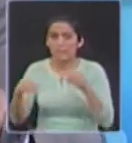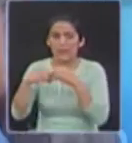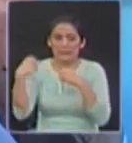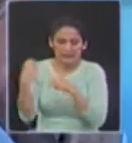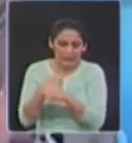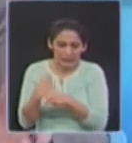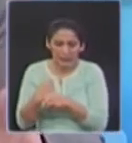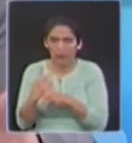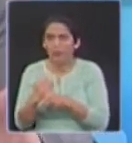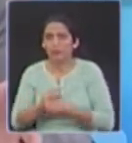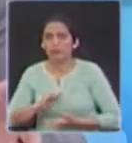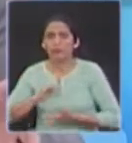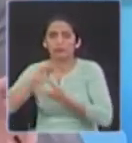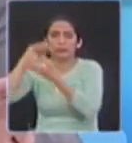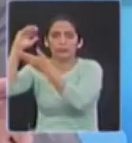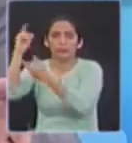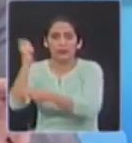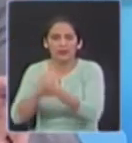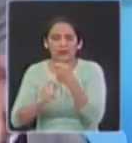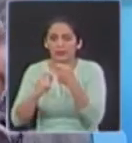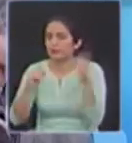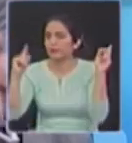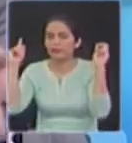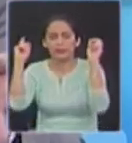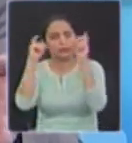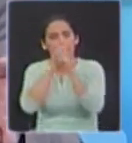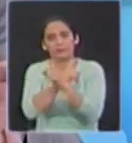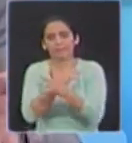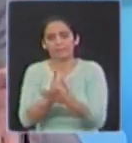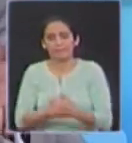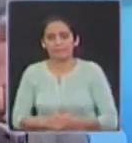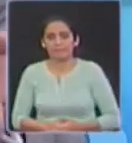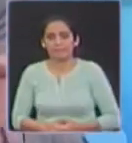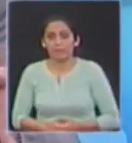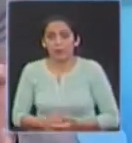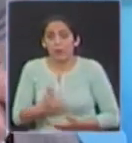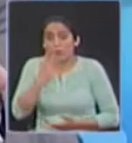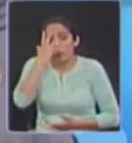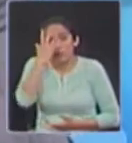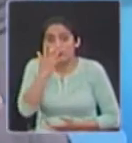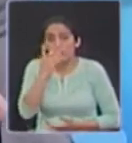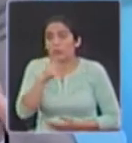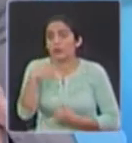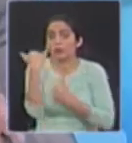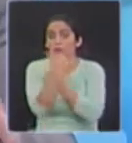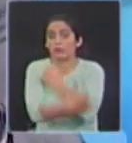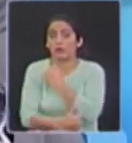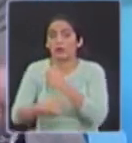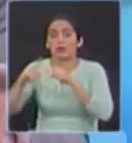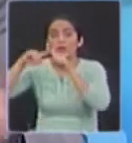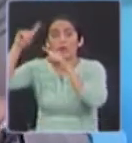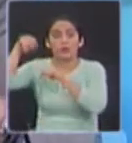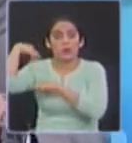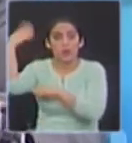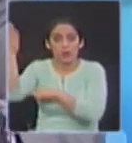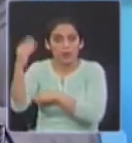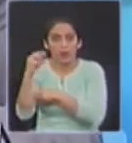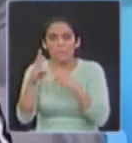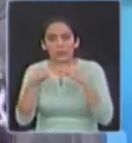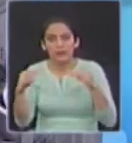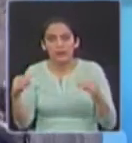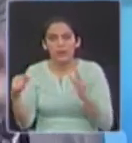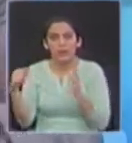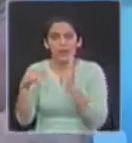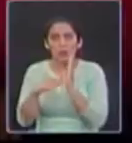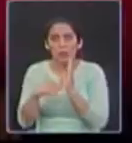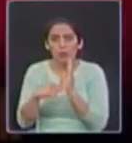y que además no tienen este tipo de salvaguardias o no tienen este tipo de impuestos en sus materias primas y por lo tanto perdemos esa